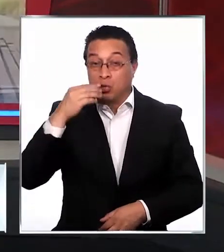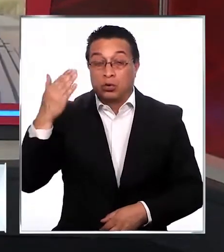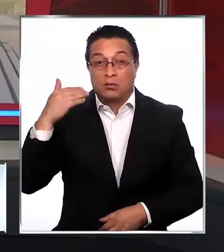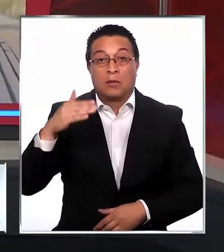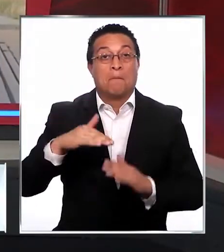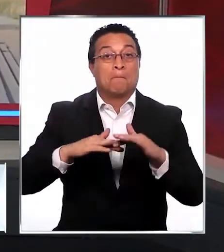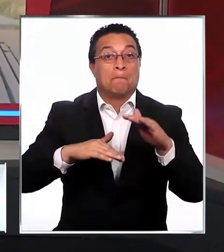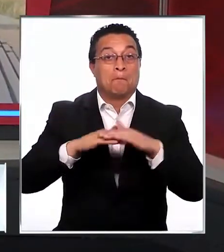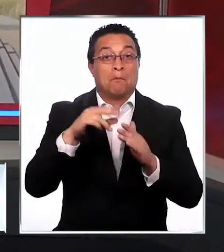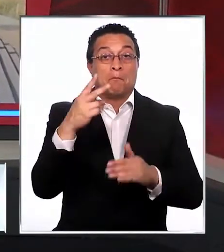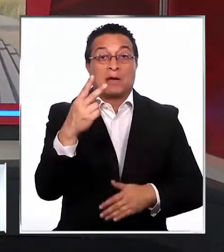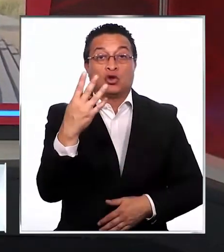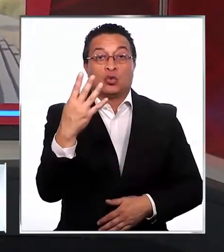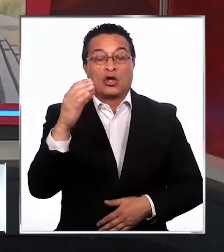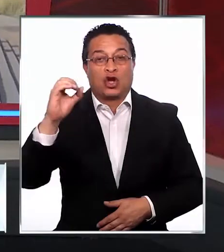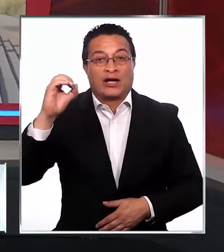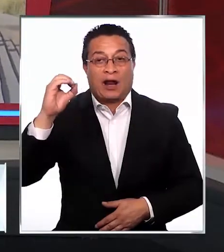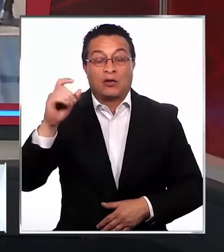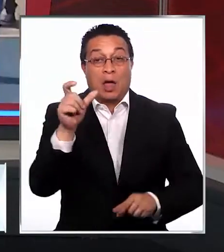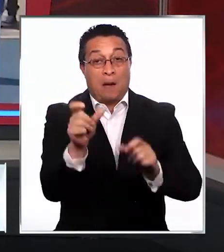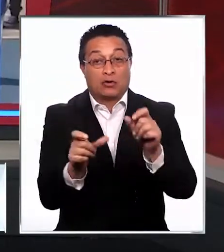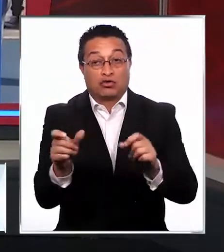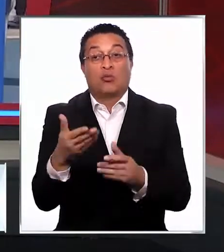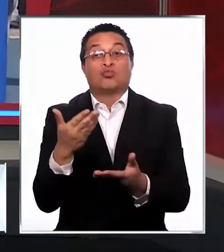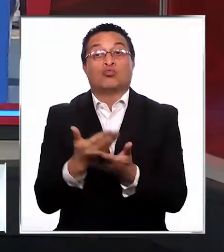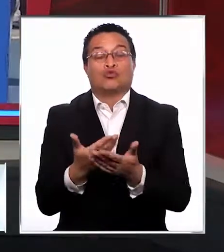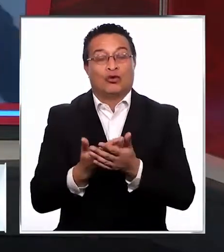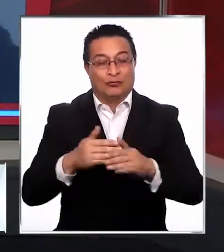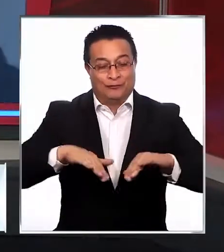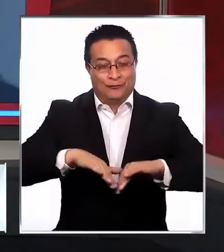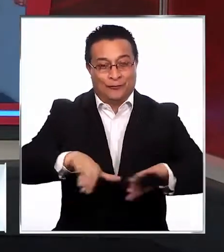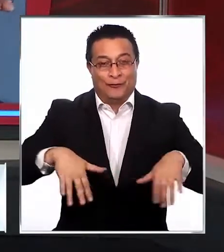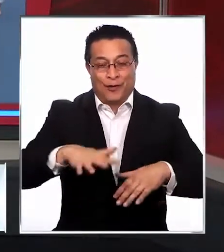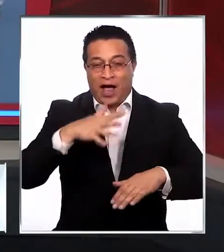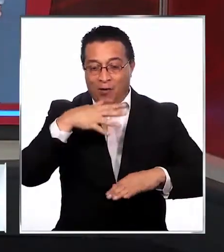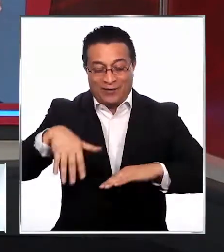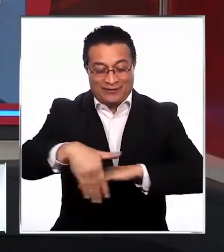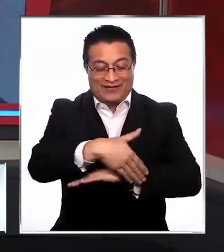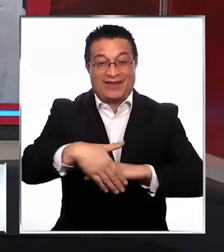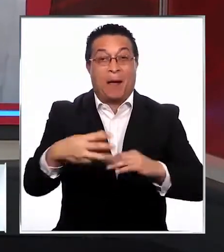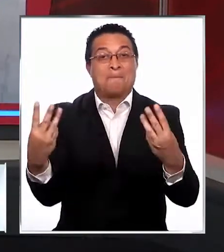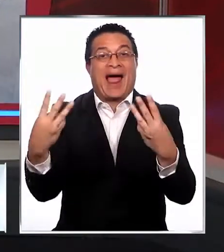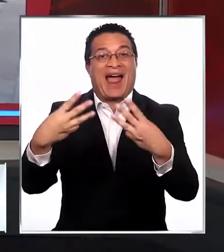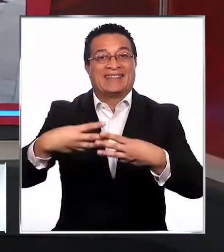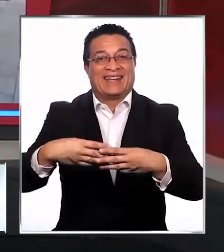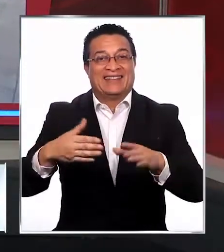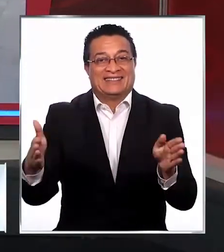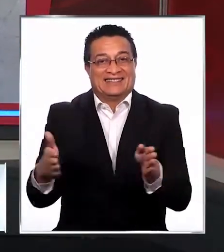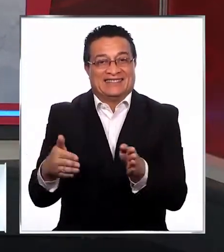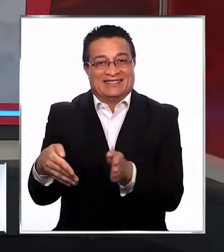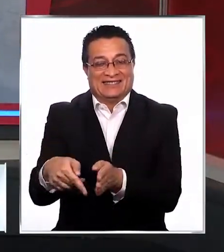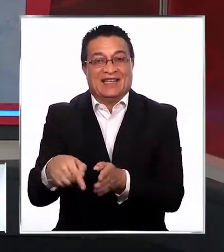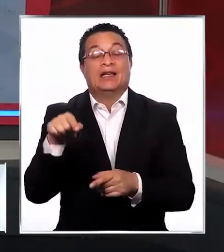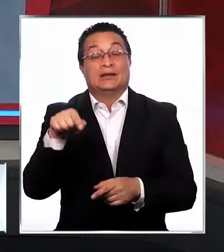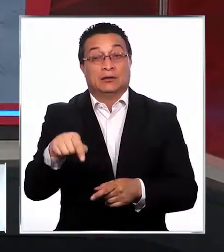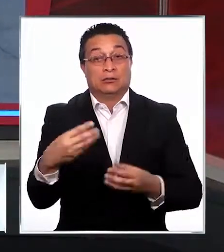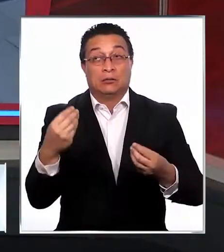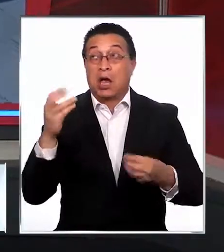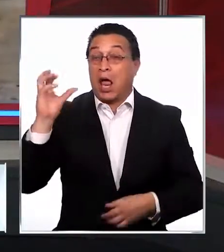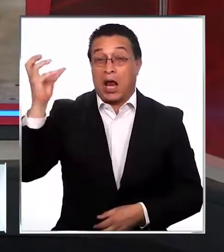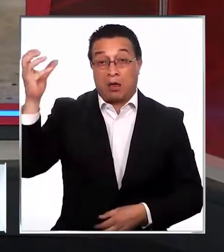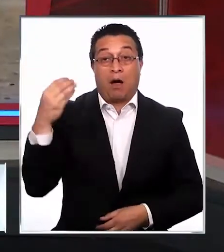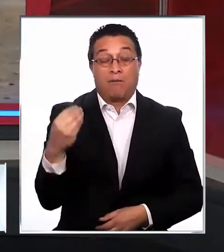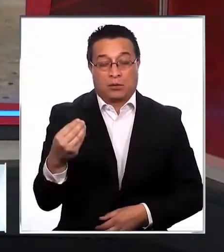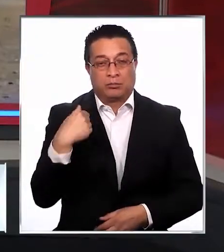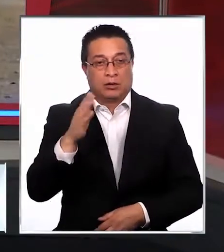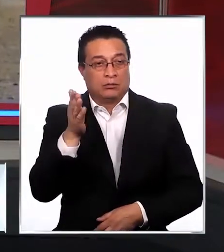los últimos días hasta 24 grados y la gente ha aprovechado de bañarse en las aguas del estrecho de magallanes el buen clima también ha permitido